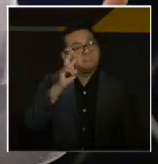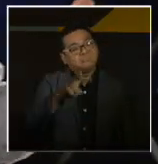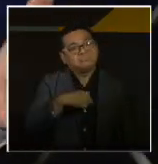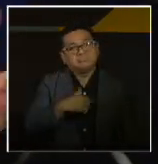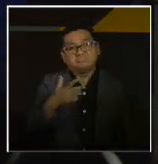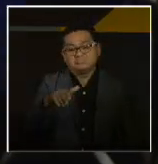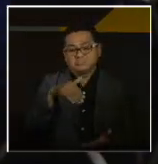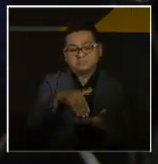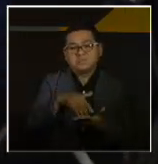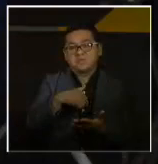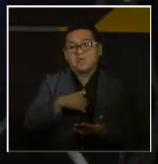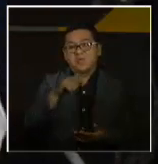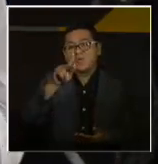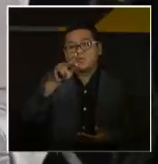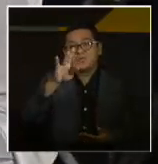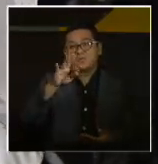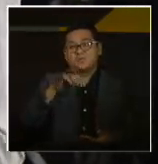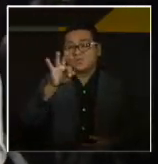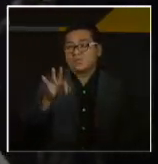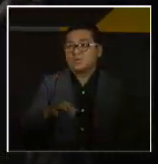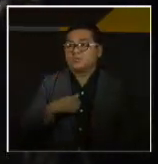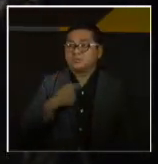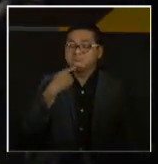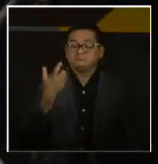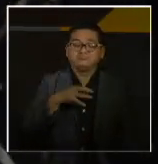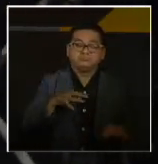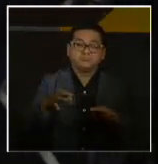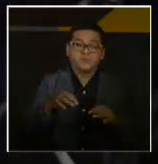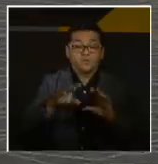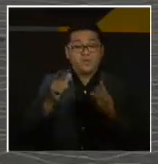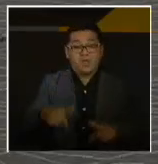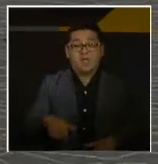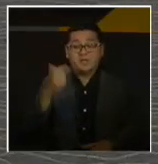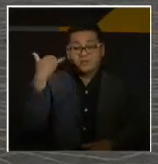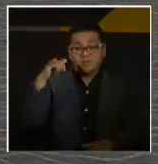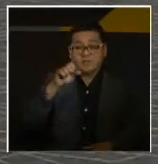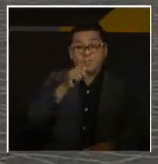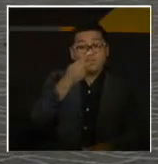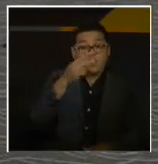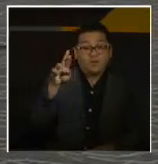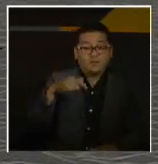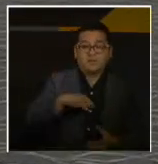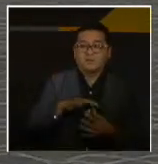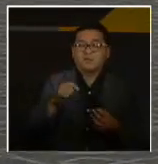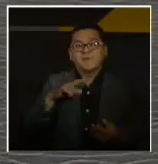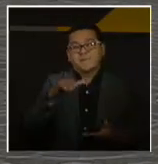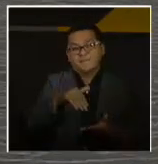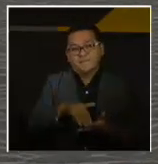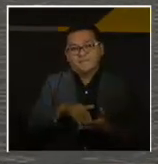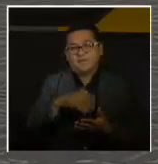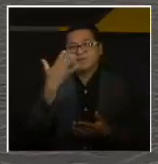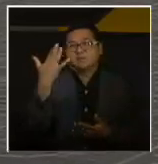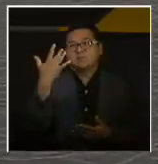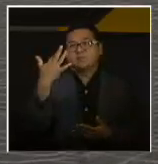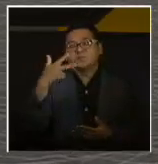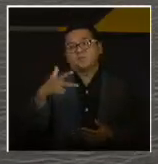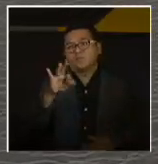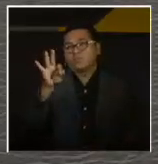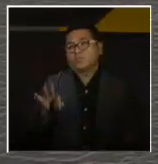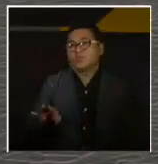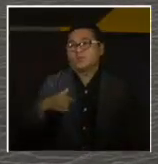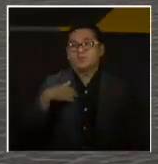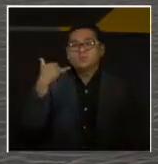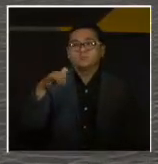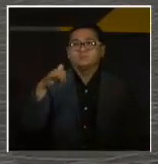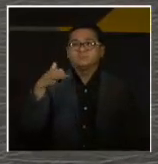la ciudad de Mérida. El 83% de los empleos formales que se generan en Yucatán están en Mérida. El 58% de